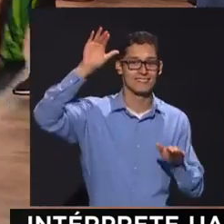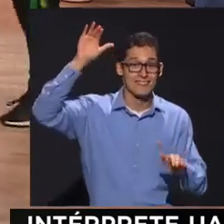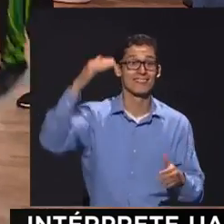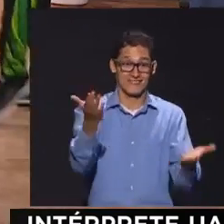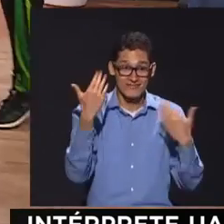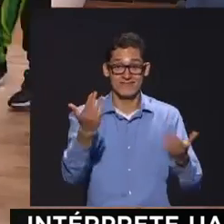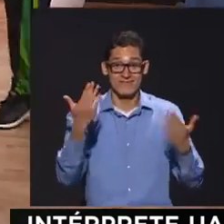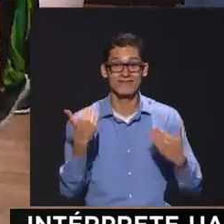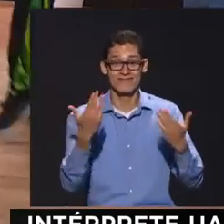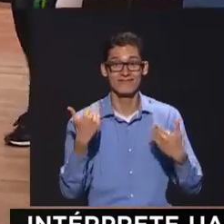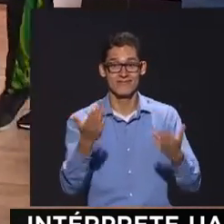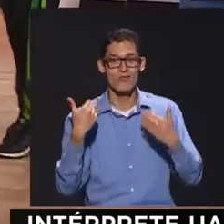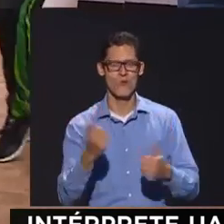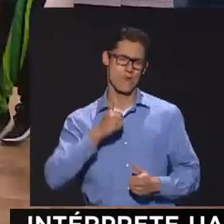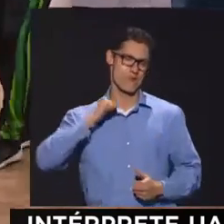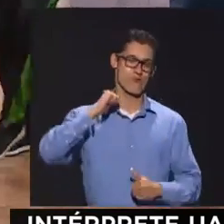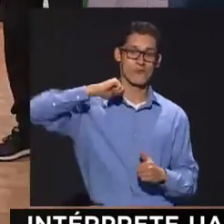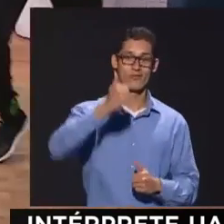y miren miren una fotografía